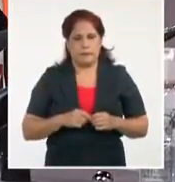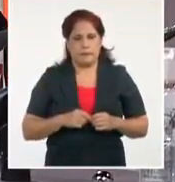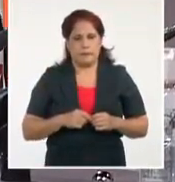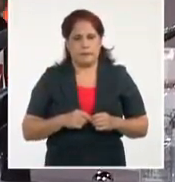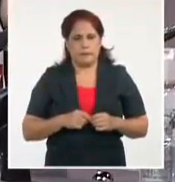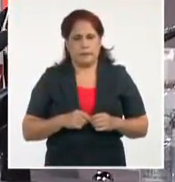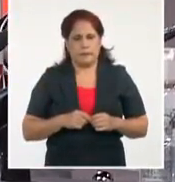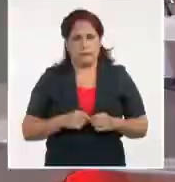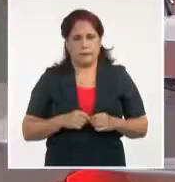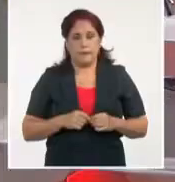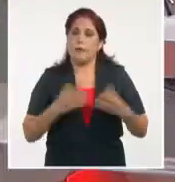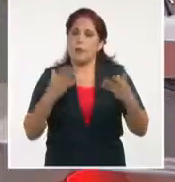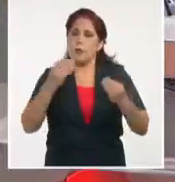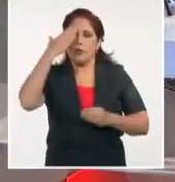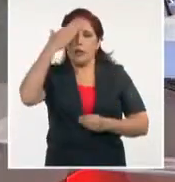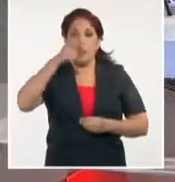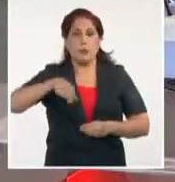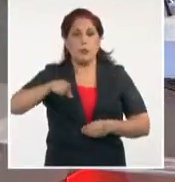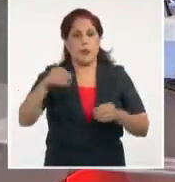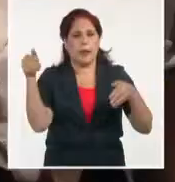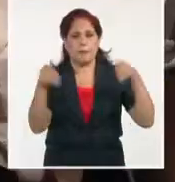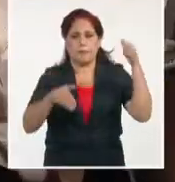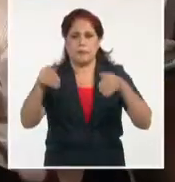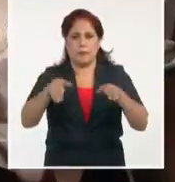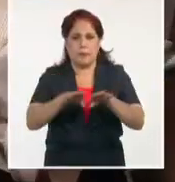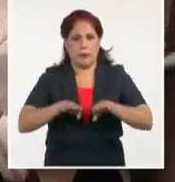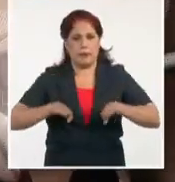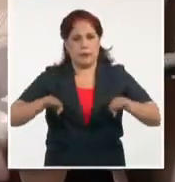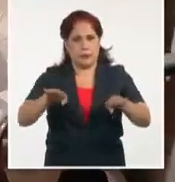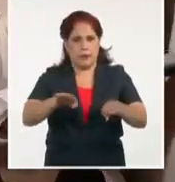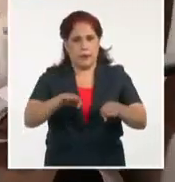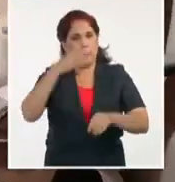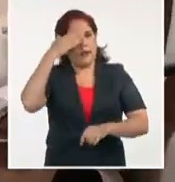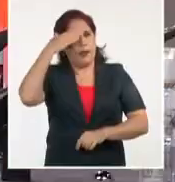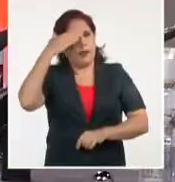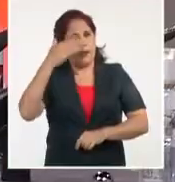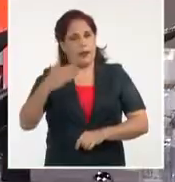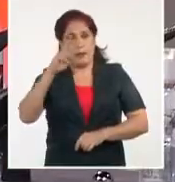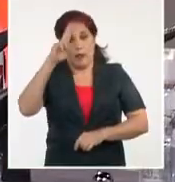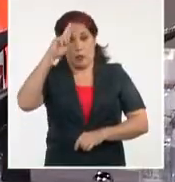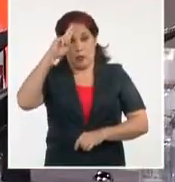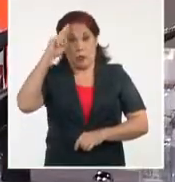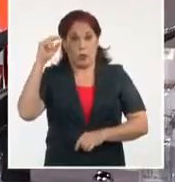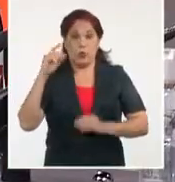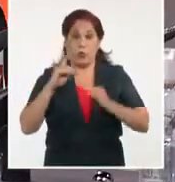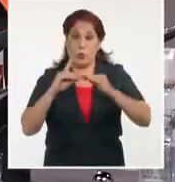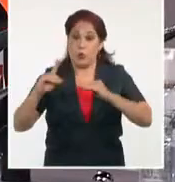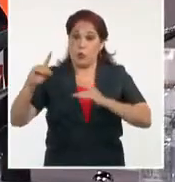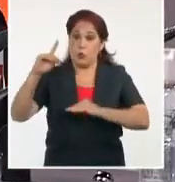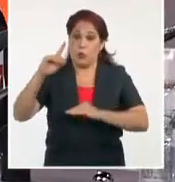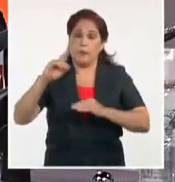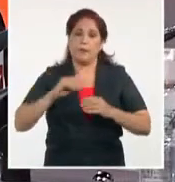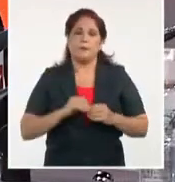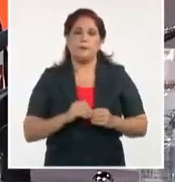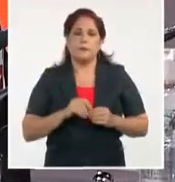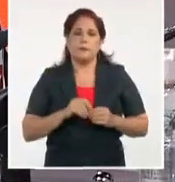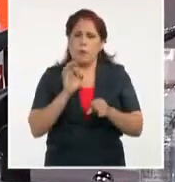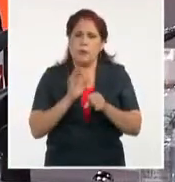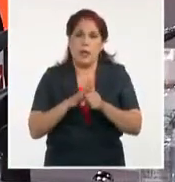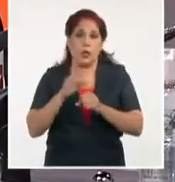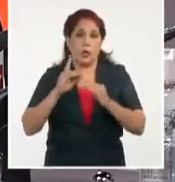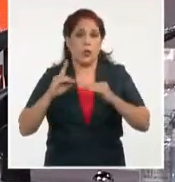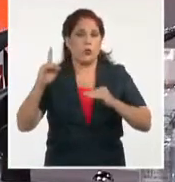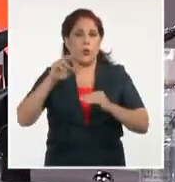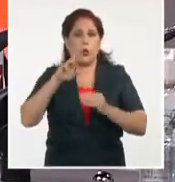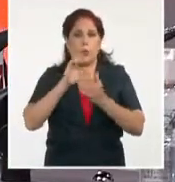estos territorios. Muchísimas gracias a ustedes por haber estado con nosotros, gracias al doctor Rubiera también por habernos acompañado al principio de esta mesa redonda, y nos vemos